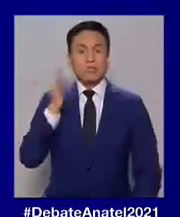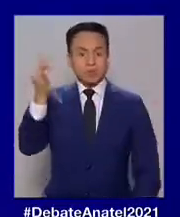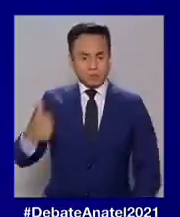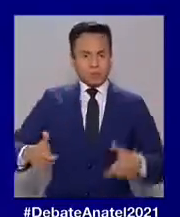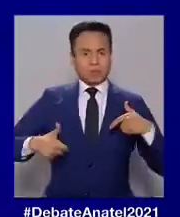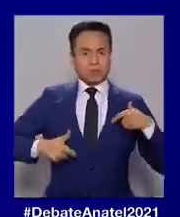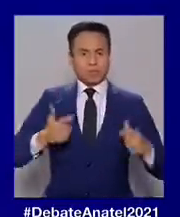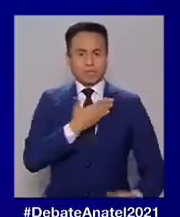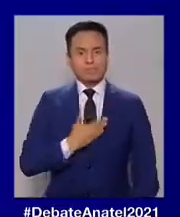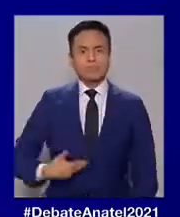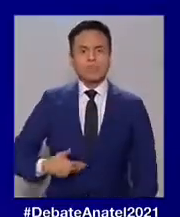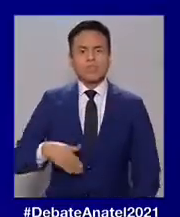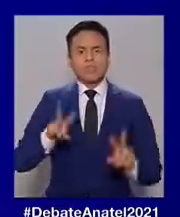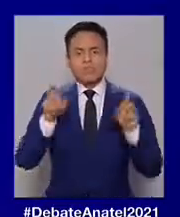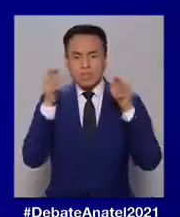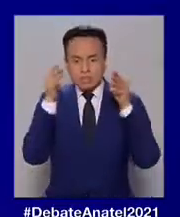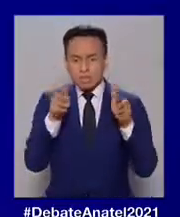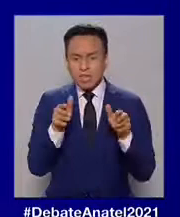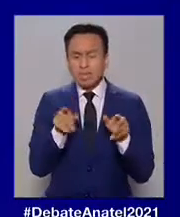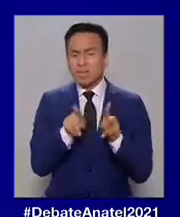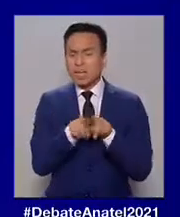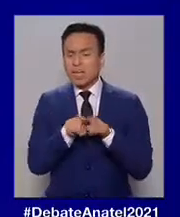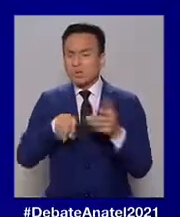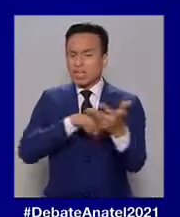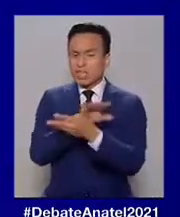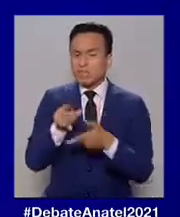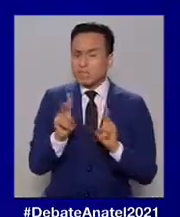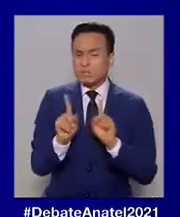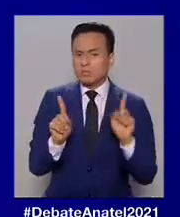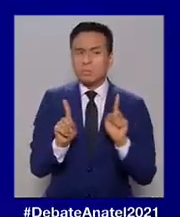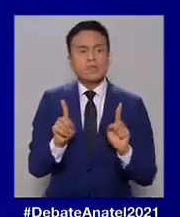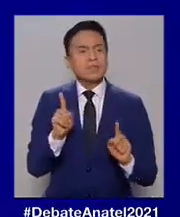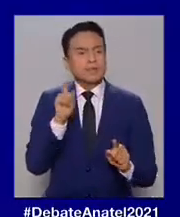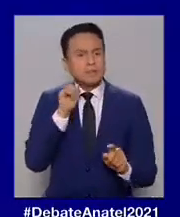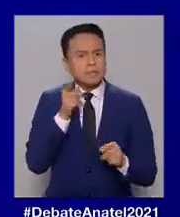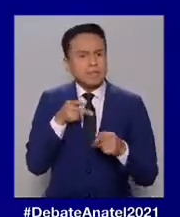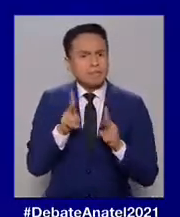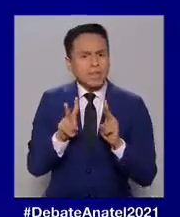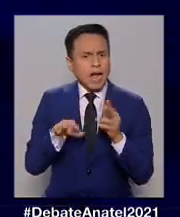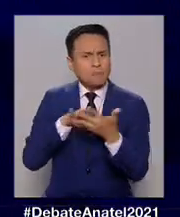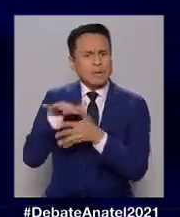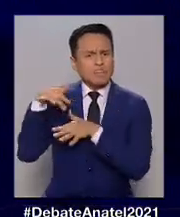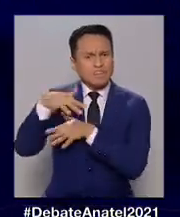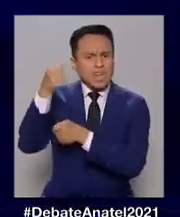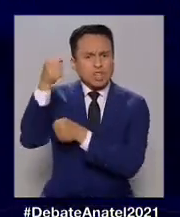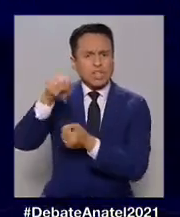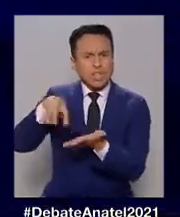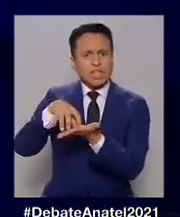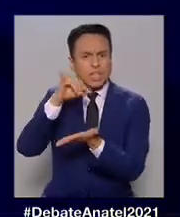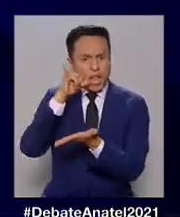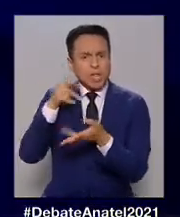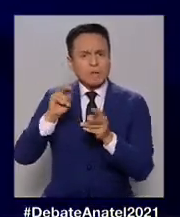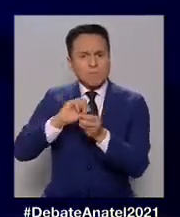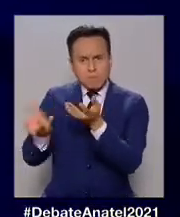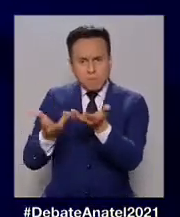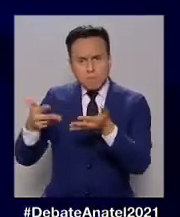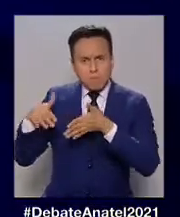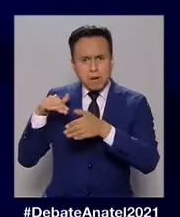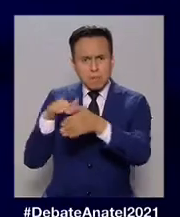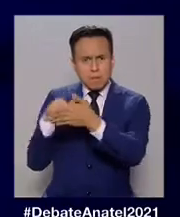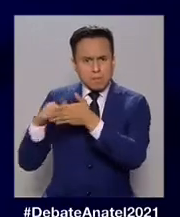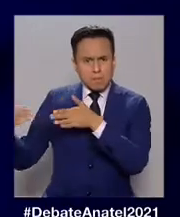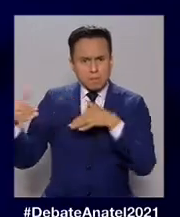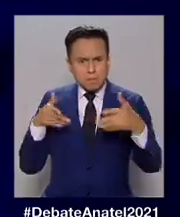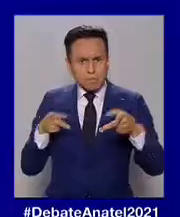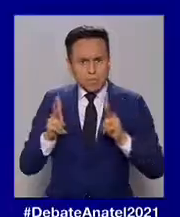no habrán contemplaciones para ningún tipo de violencia este permitió largar a ver más mirar las manifestaciones italia con barricadas interrupción del tránsito